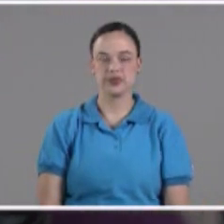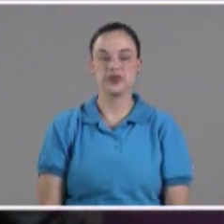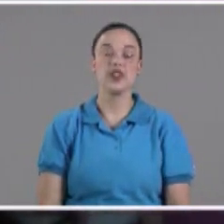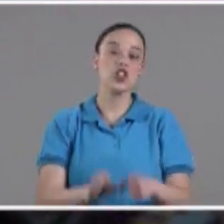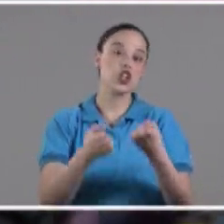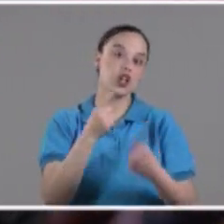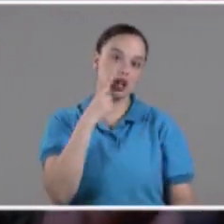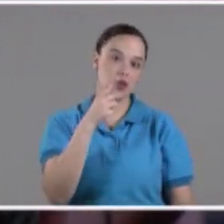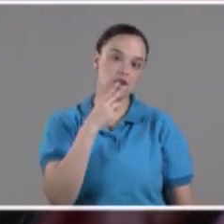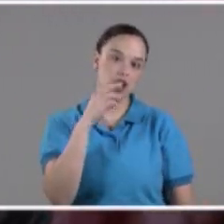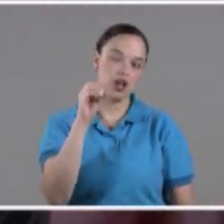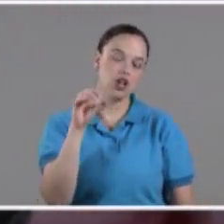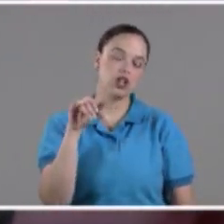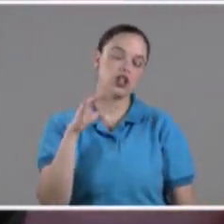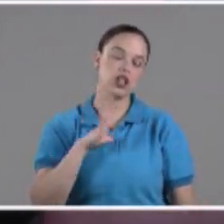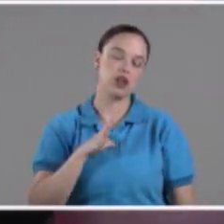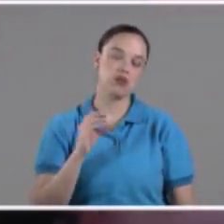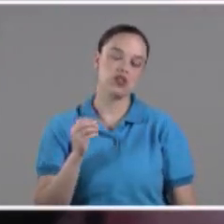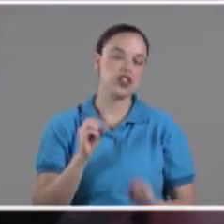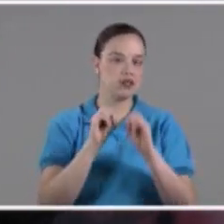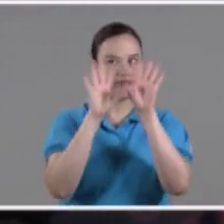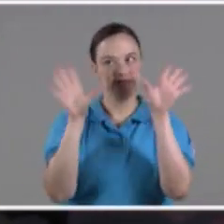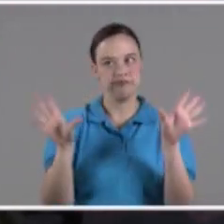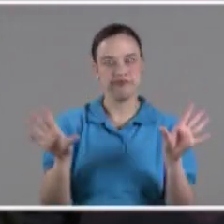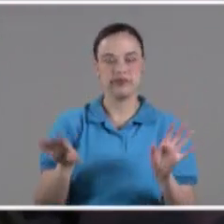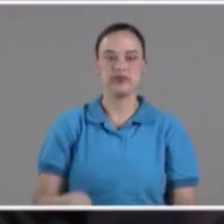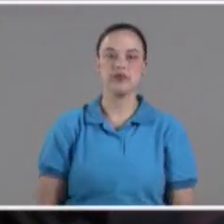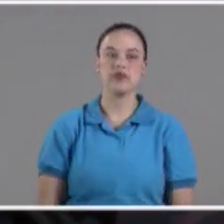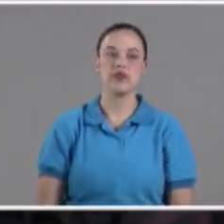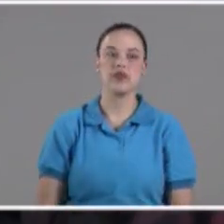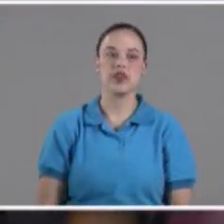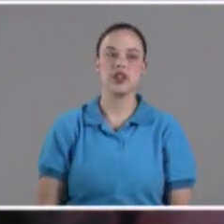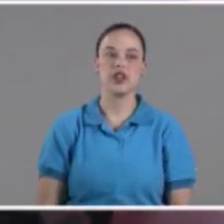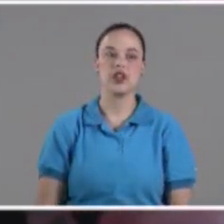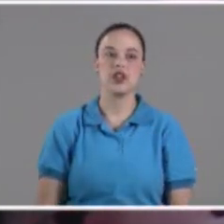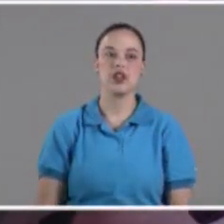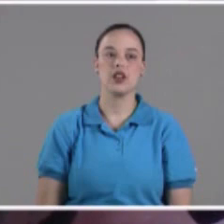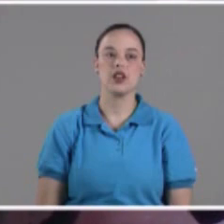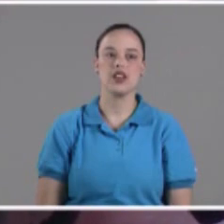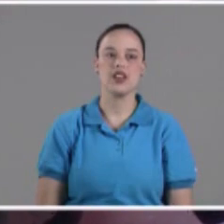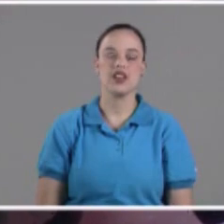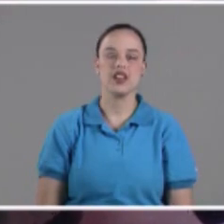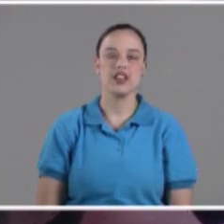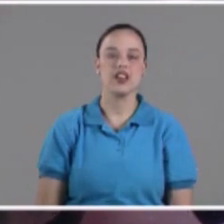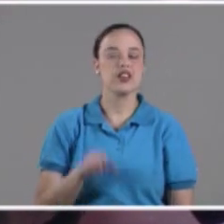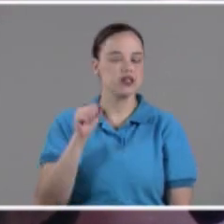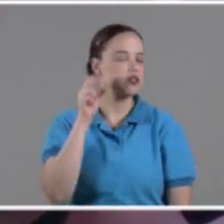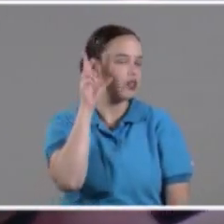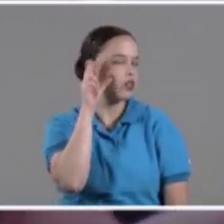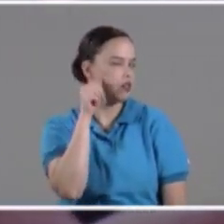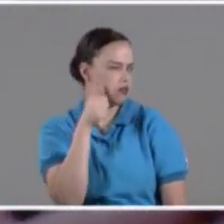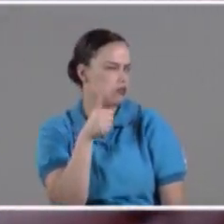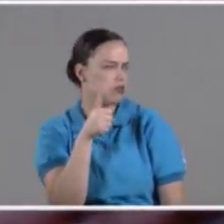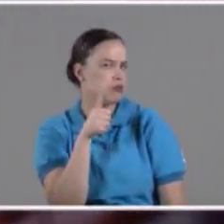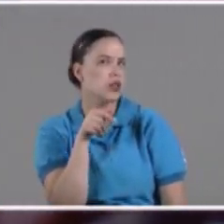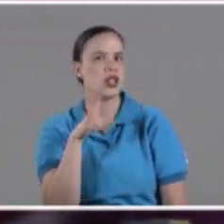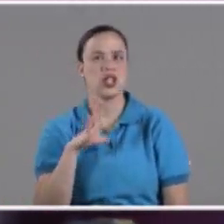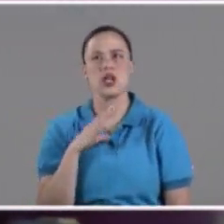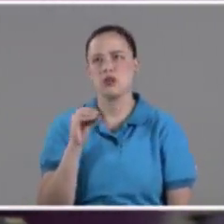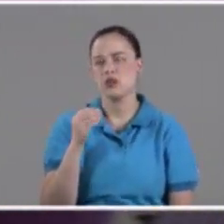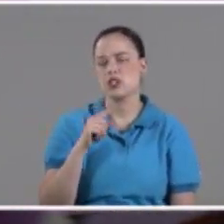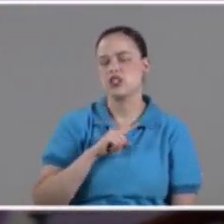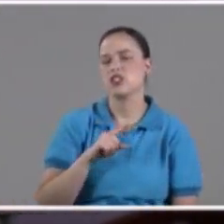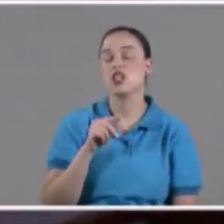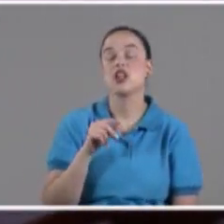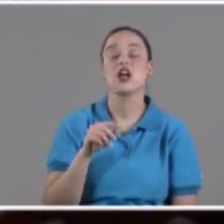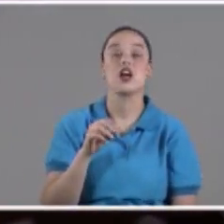entonces mire hermano aquí tenemos que ser bien claros y bien honesto si se oye bien tenemos que ser bien